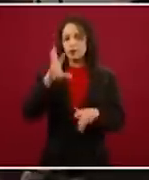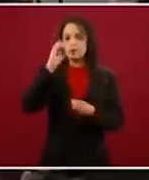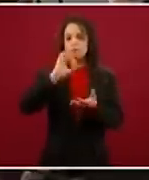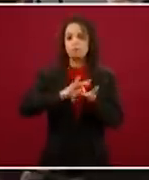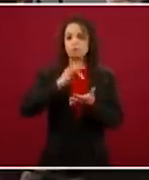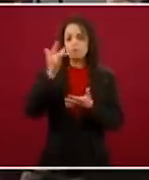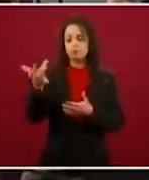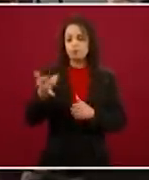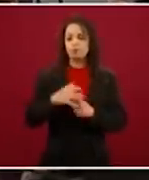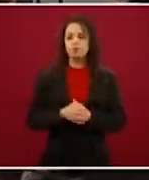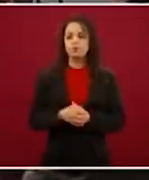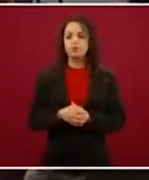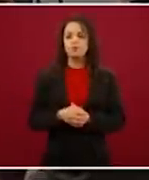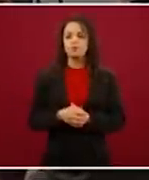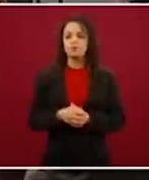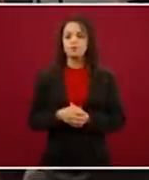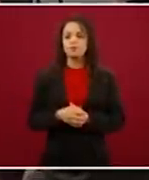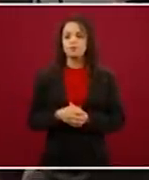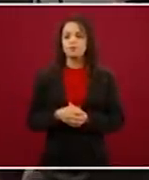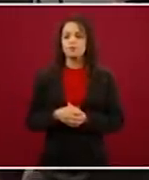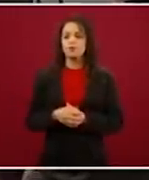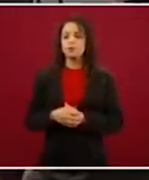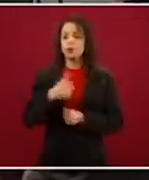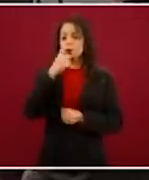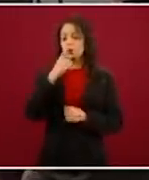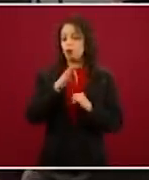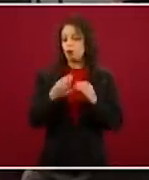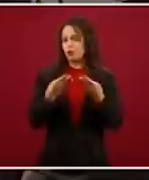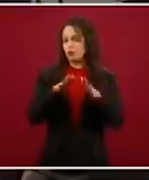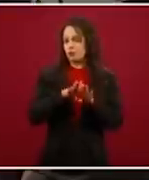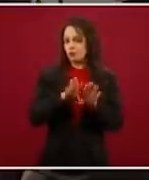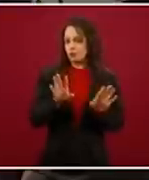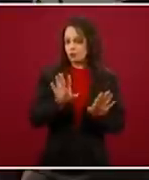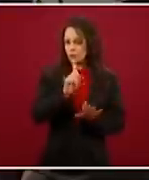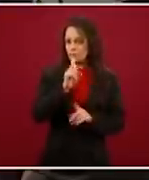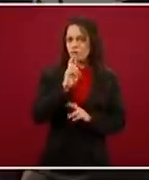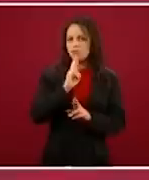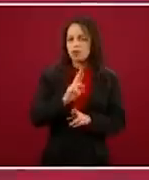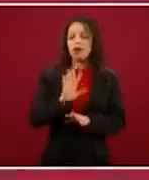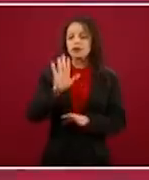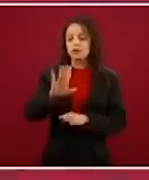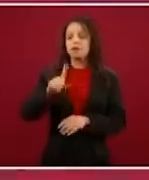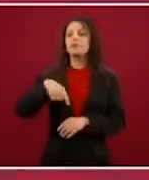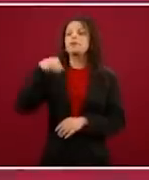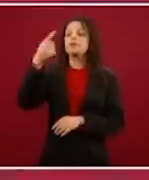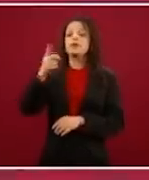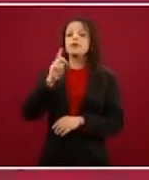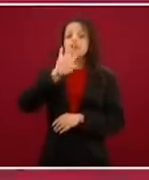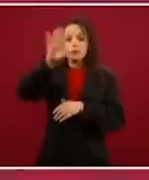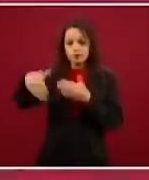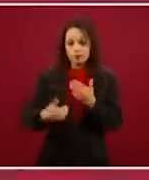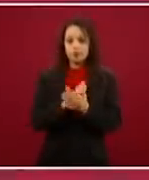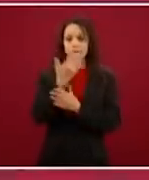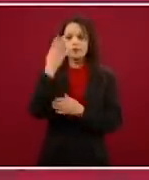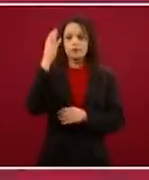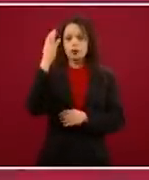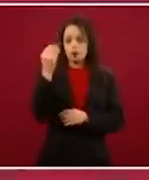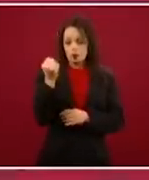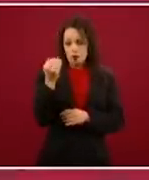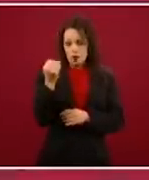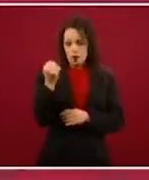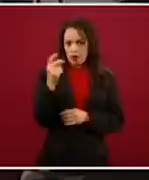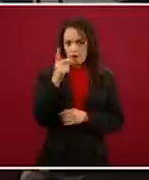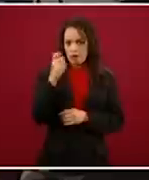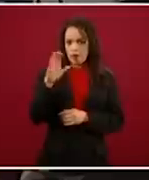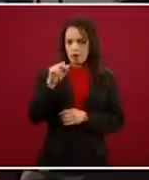más para cerrar. Espérate, nada más. Y el día siguiente… El 9. Que es… Que yo no apoyo al paro, a mí me interesa que